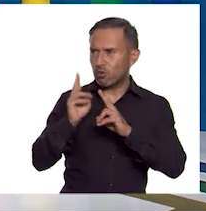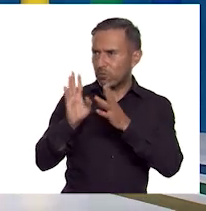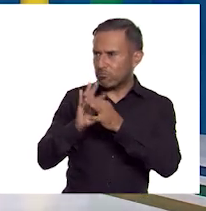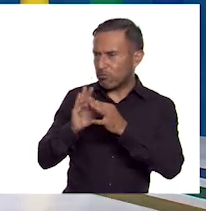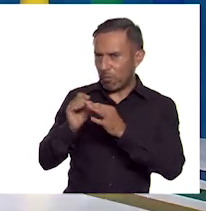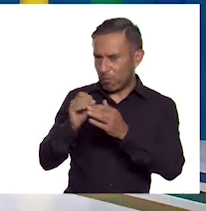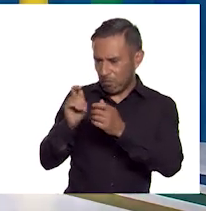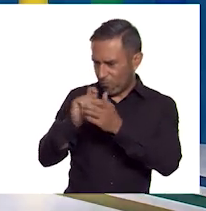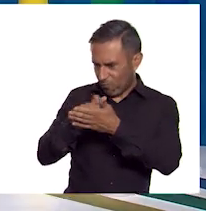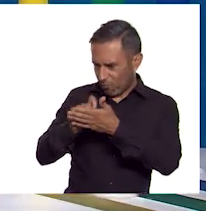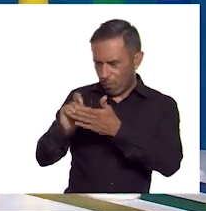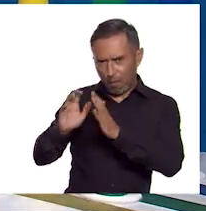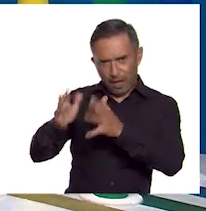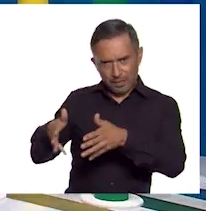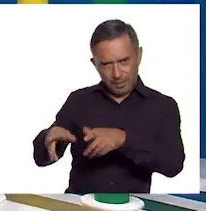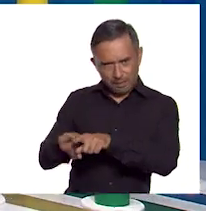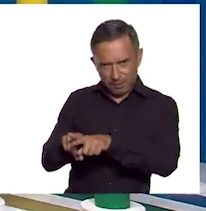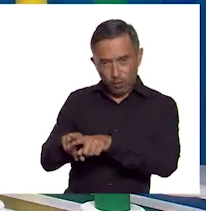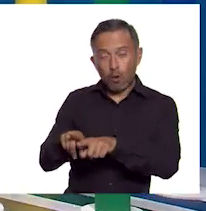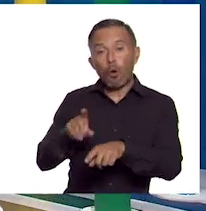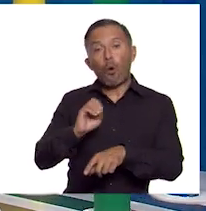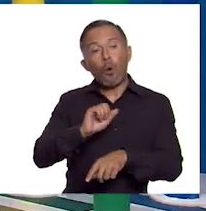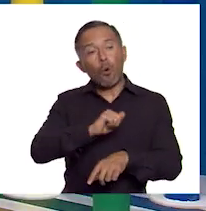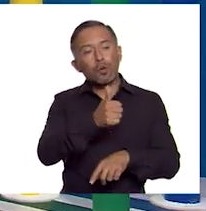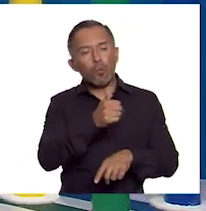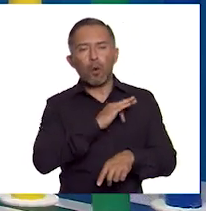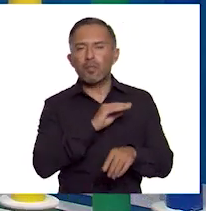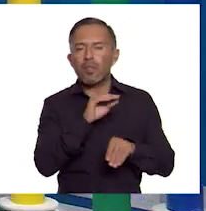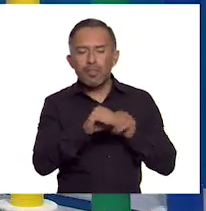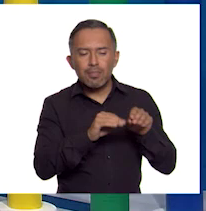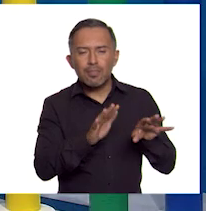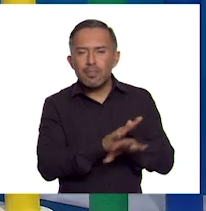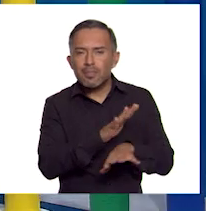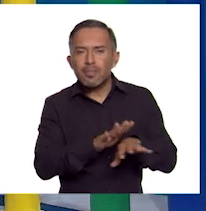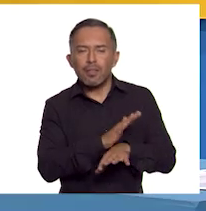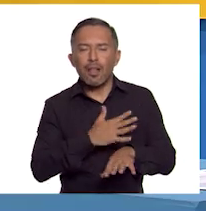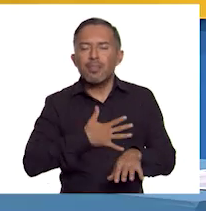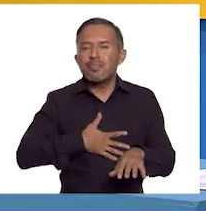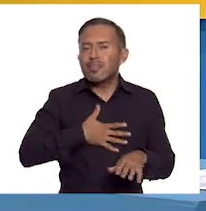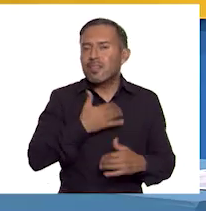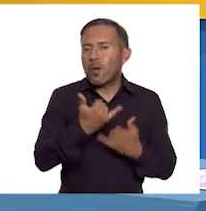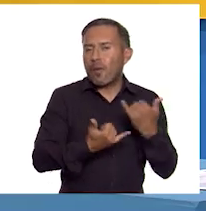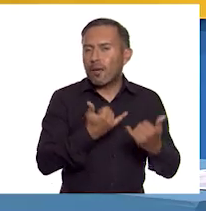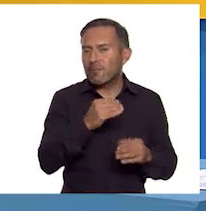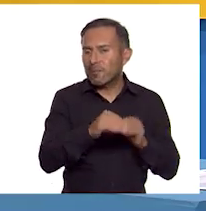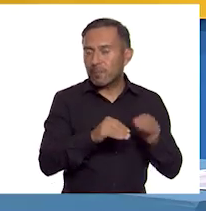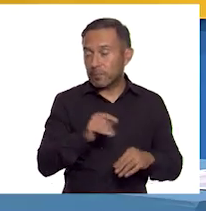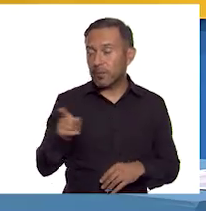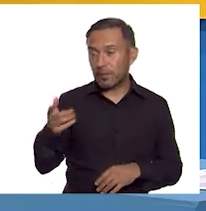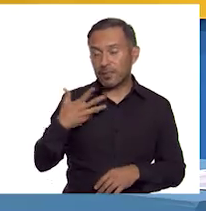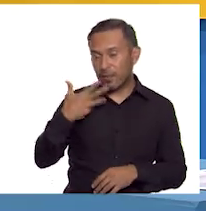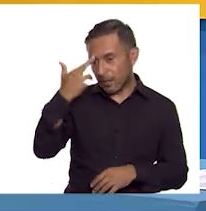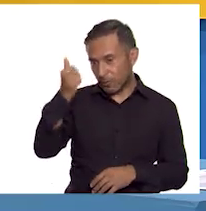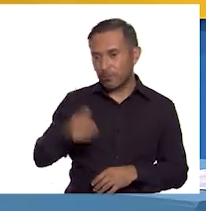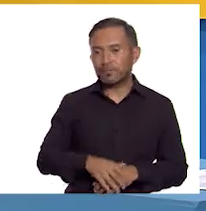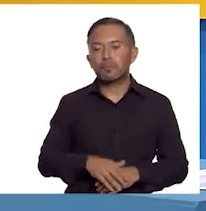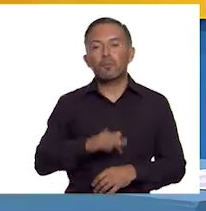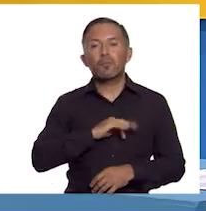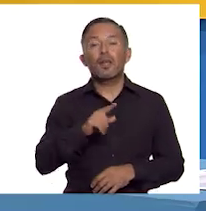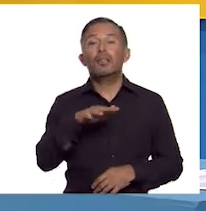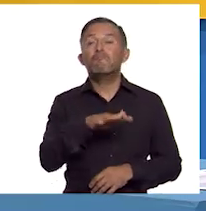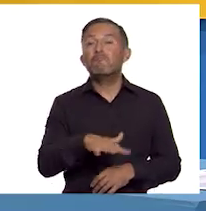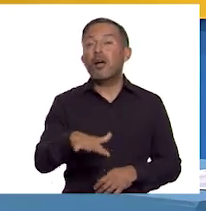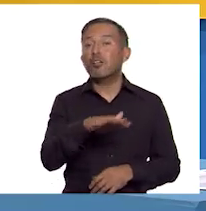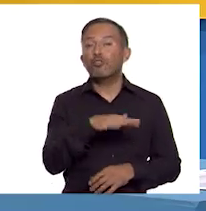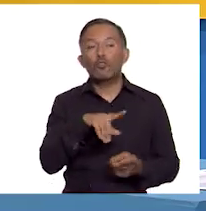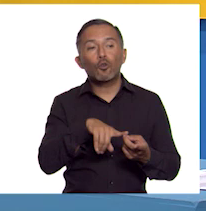cosas con las que podemos jugar y buscar variaciones. Tienes toda la razón, Juan. Pueden cambiar los espacios donde se mueven